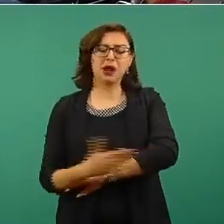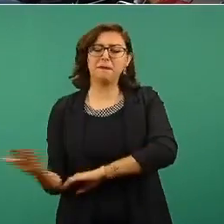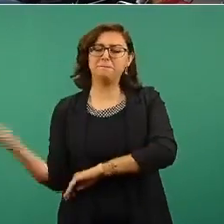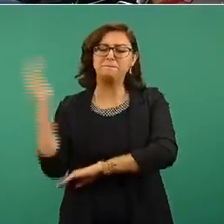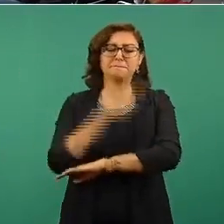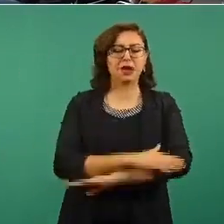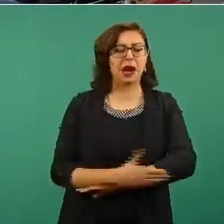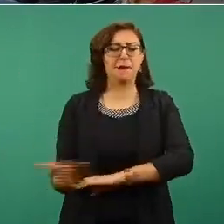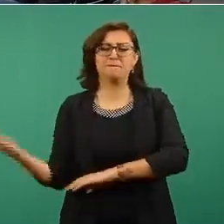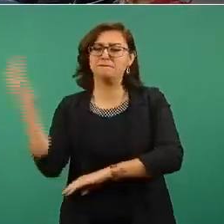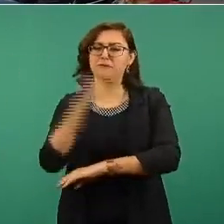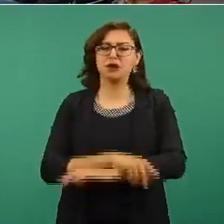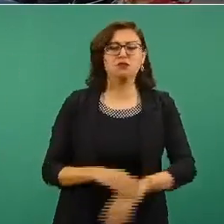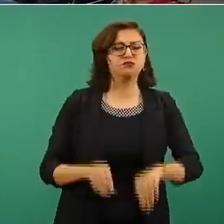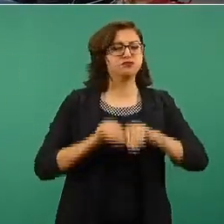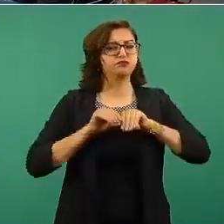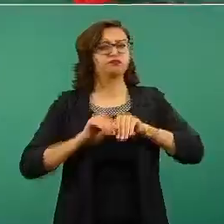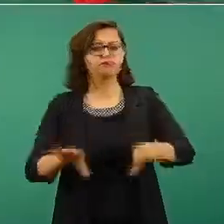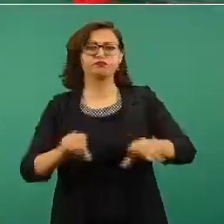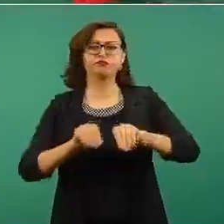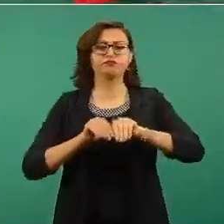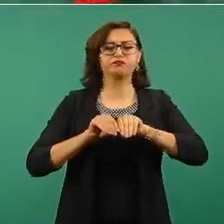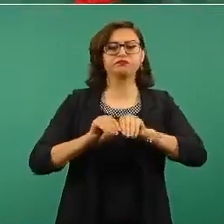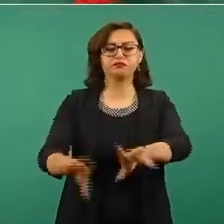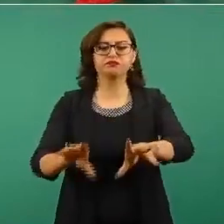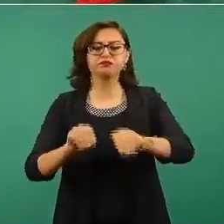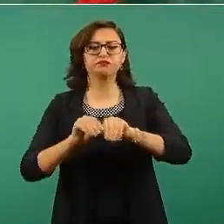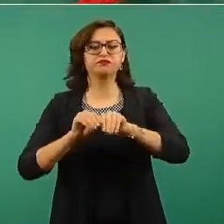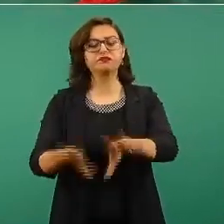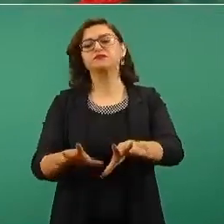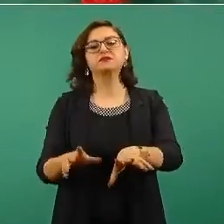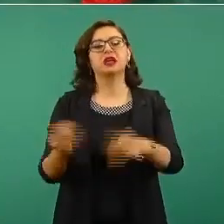porque era una estrategia hitleriana de Goebbels.